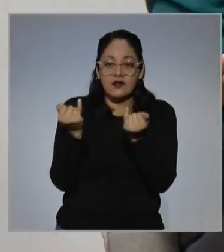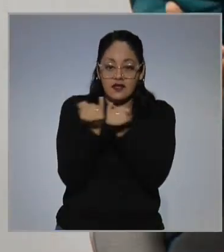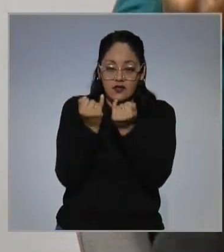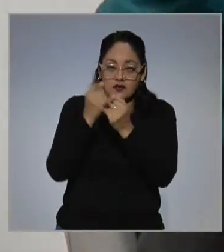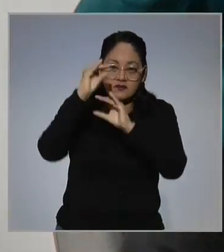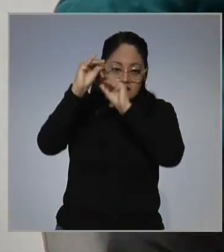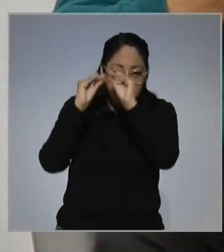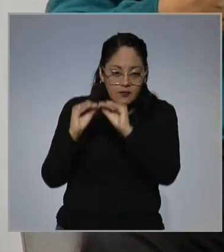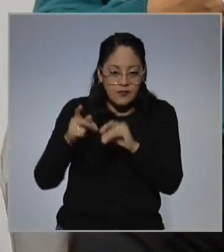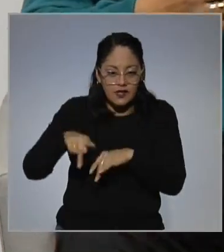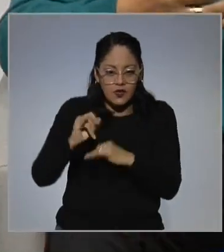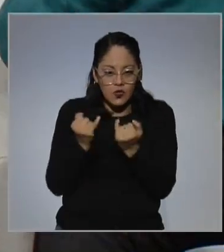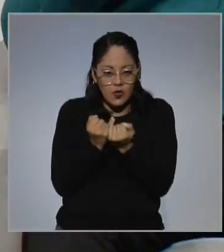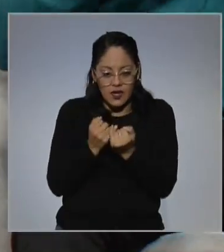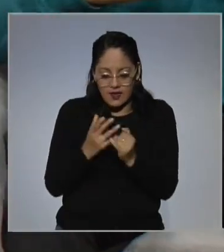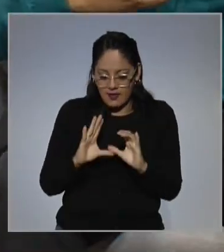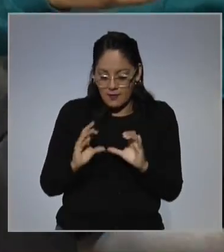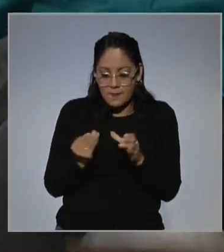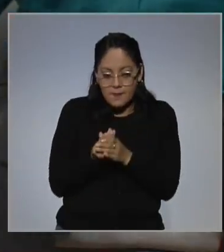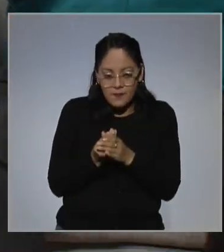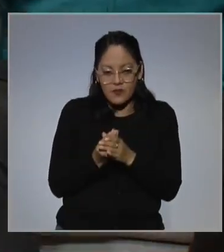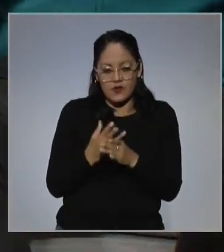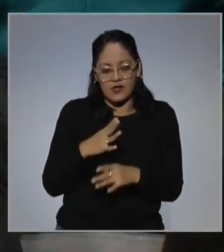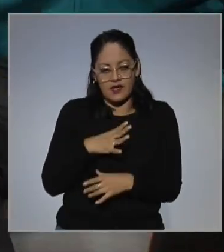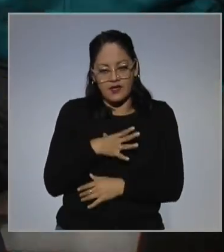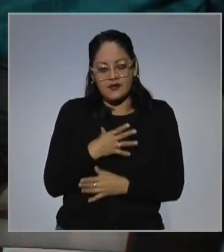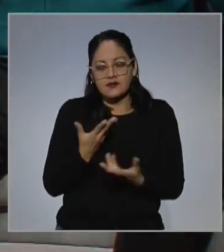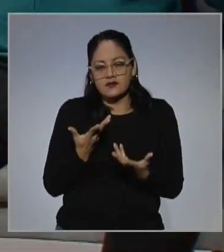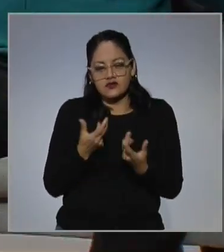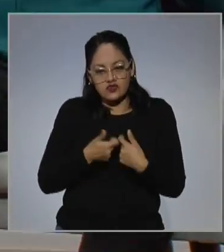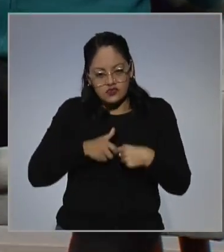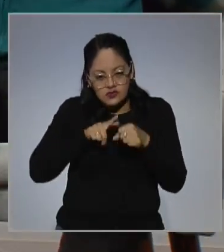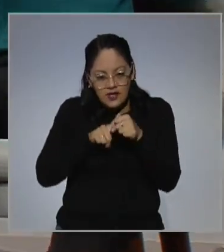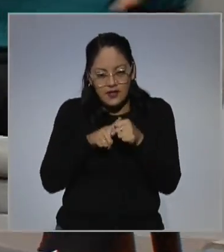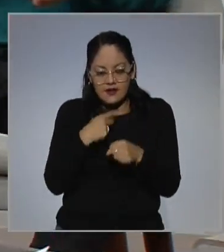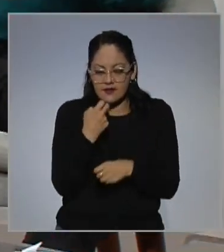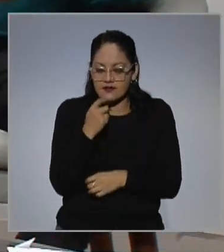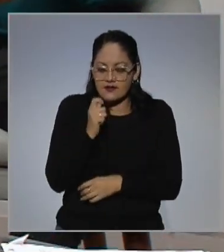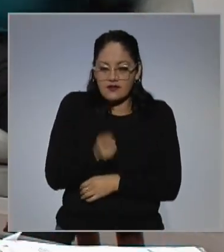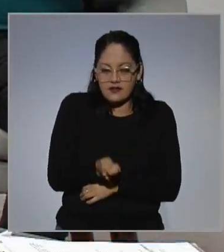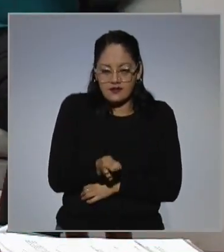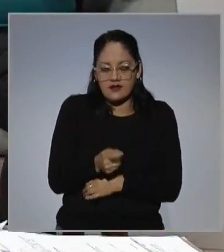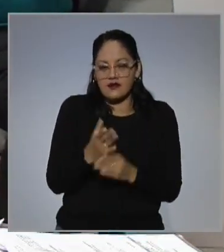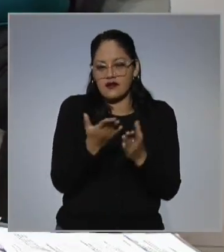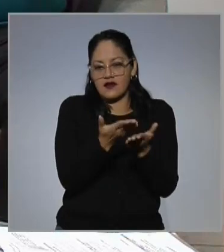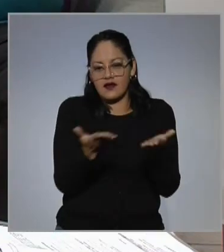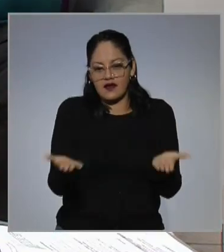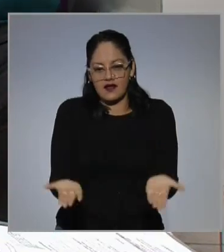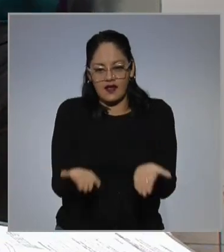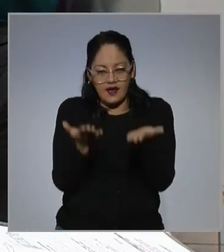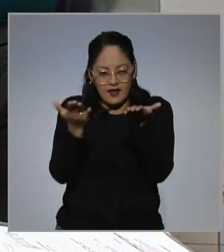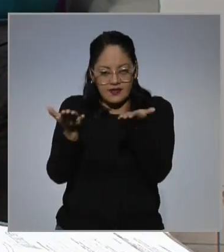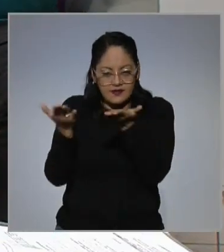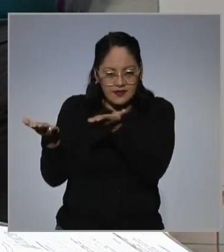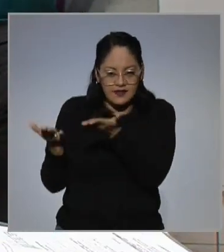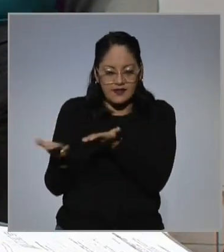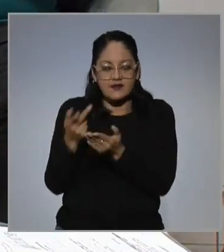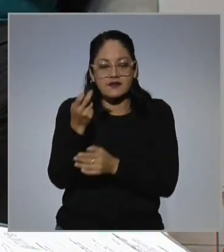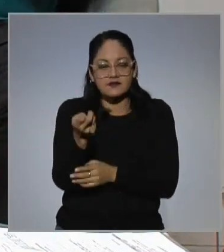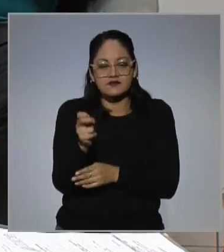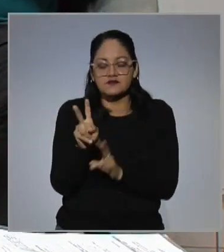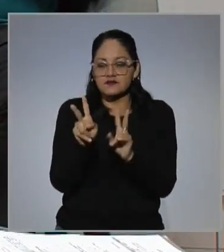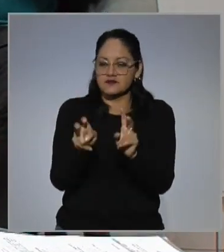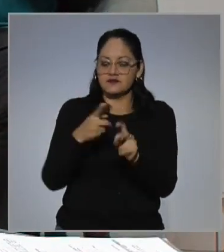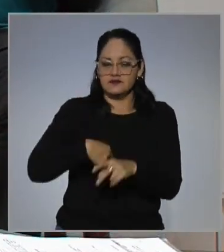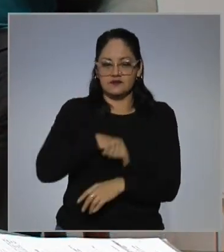también viene la parte privada, íntima, social, que tiene que ver con los altares, que tiene que ver con esta cuestión de lo que